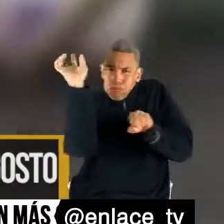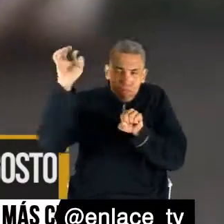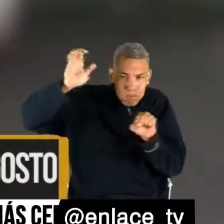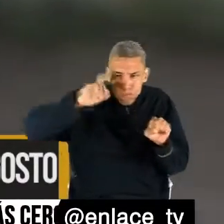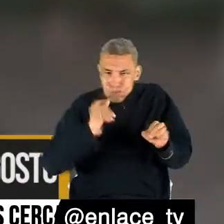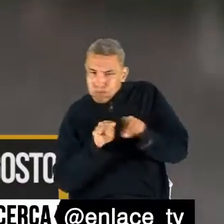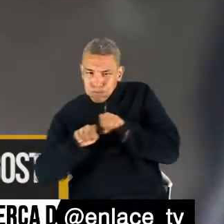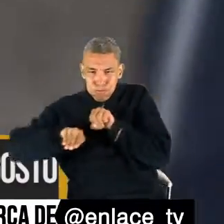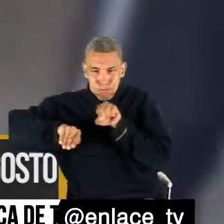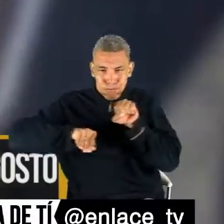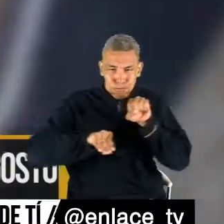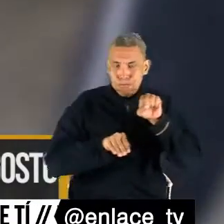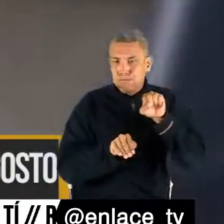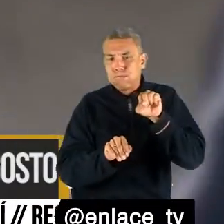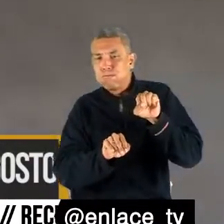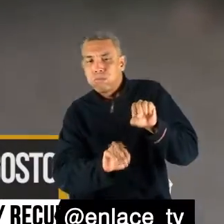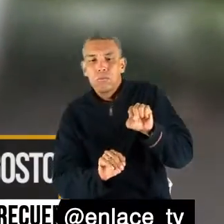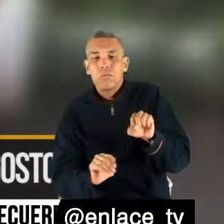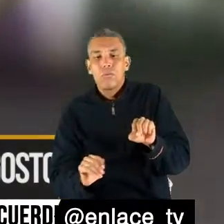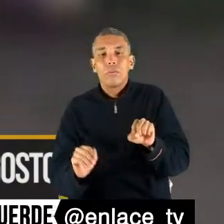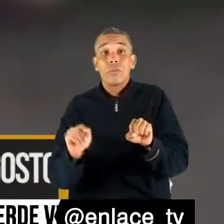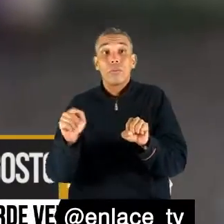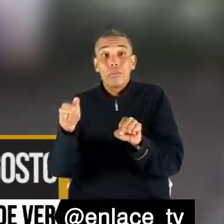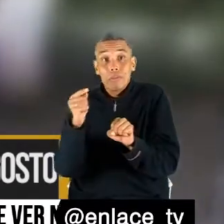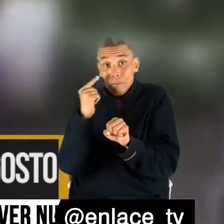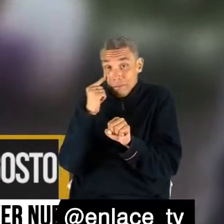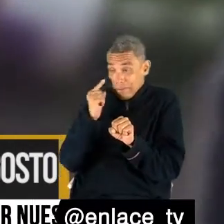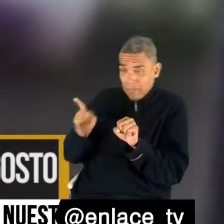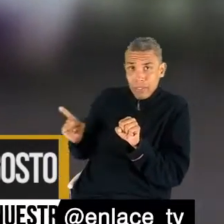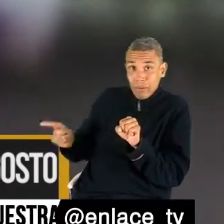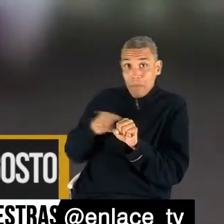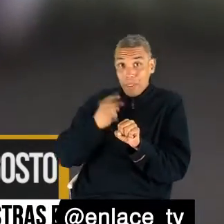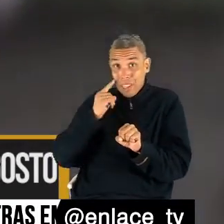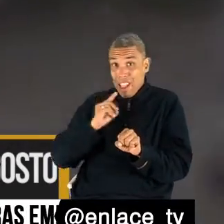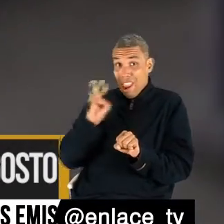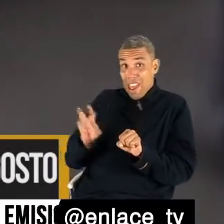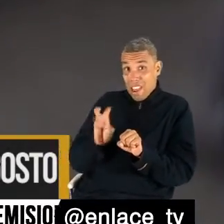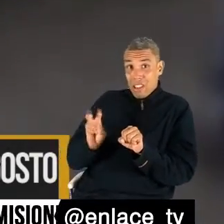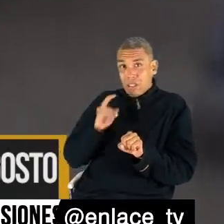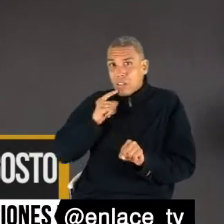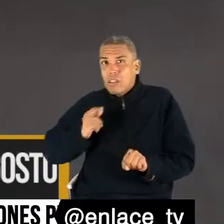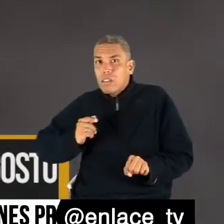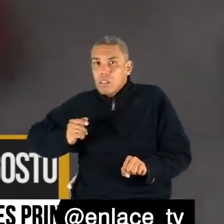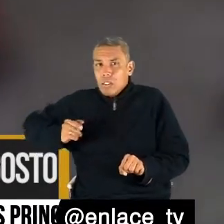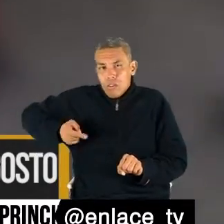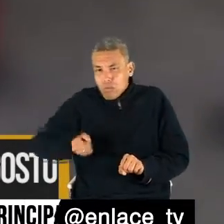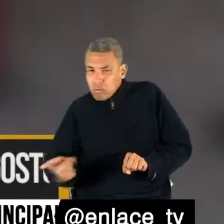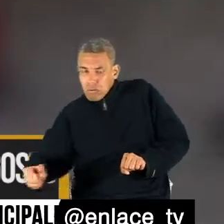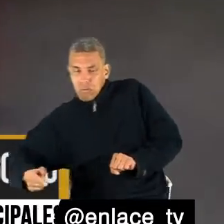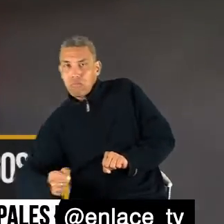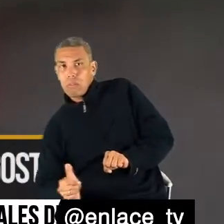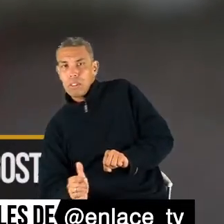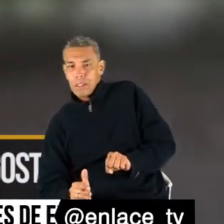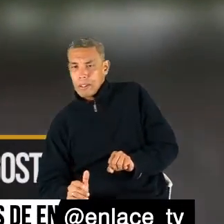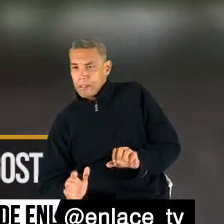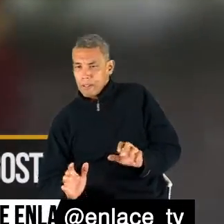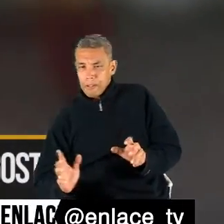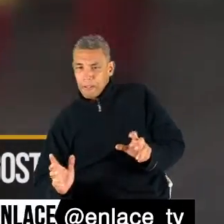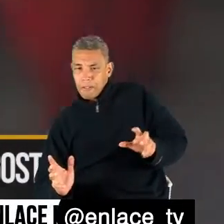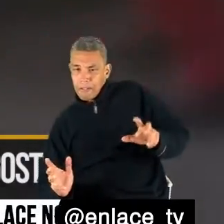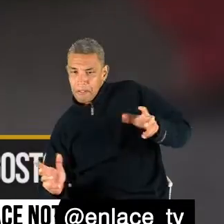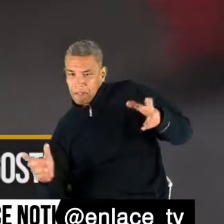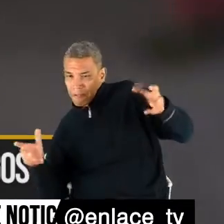de la especie. Pobladores de ese sector destacaron el trabajo del organismo de socorro y a la vez hicieron un llamado a la poda de las zonas verdes, ya